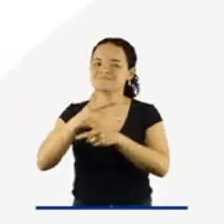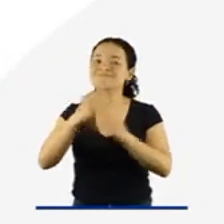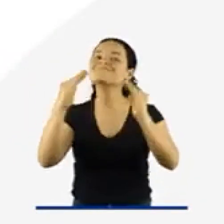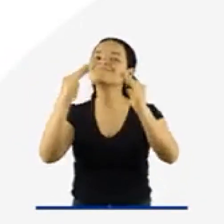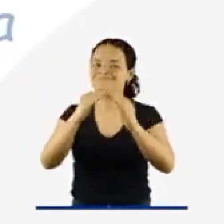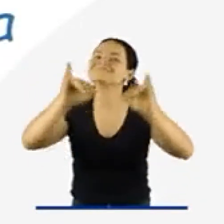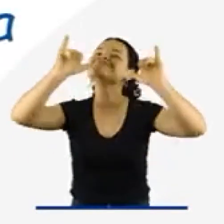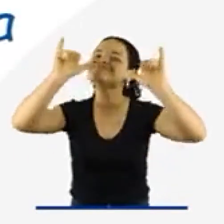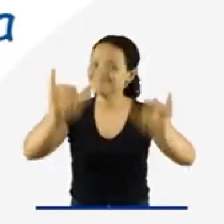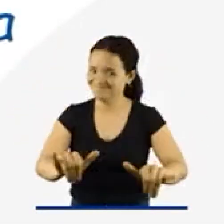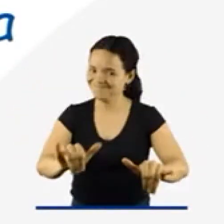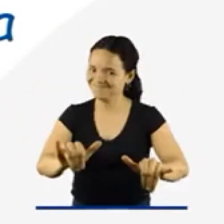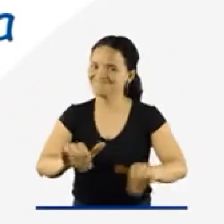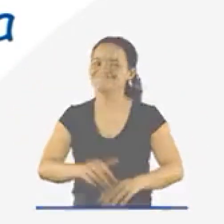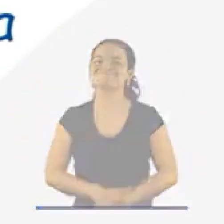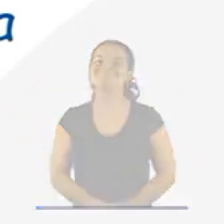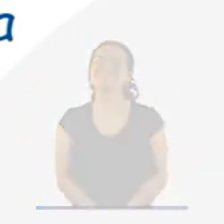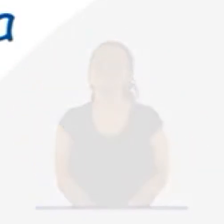y quédate en casa.